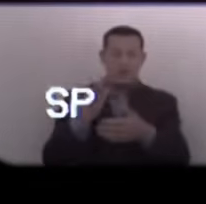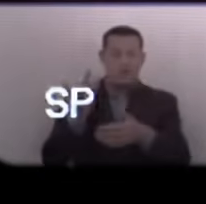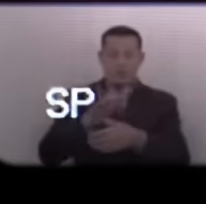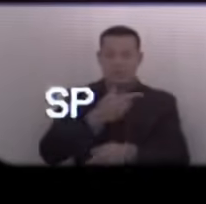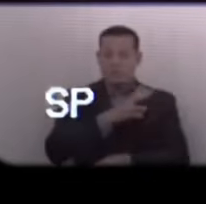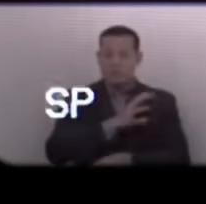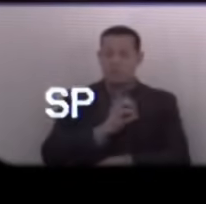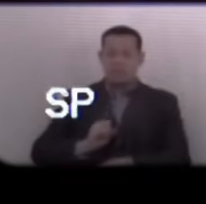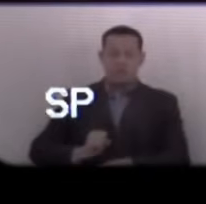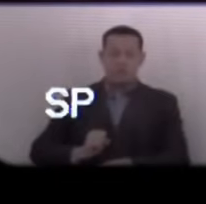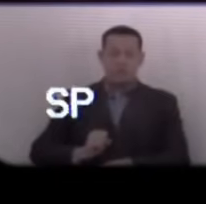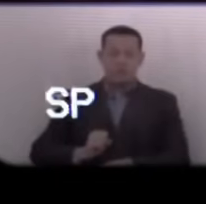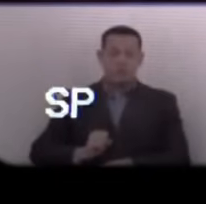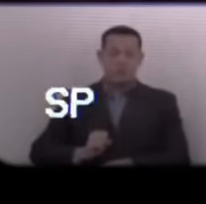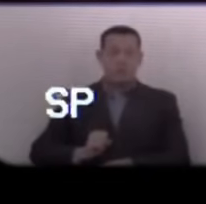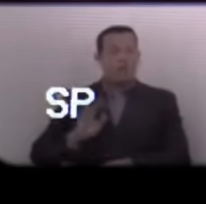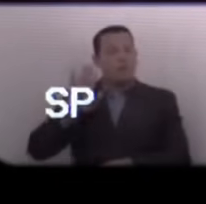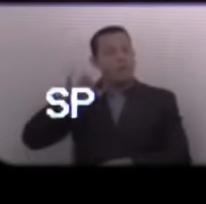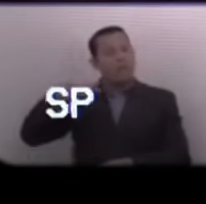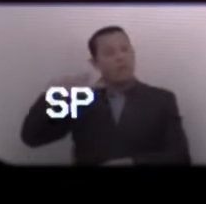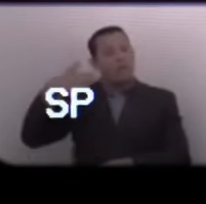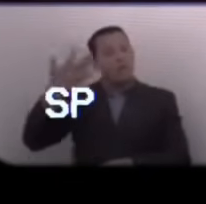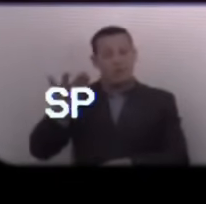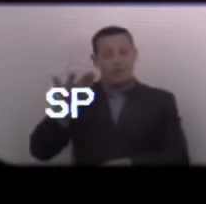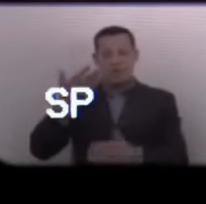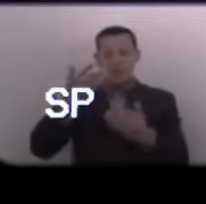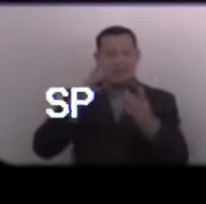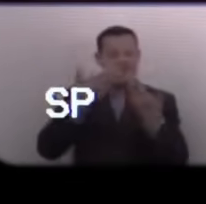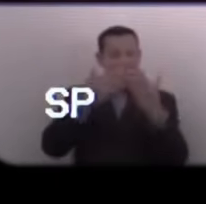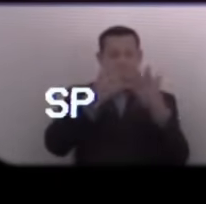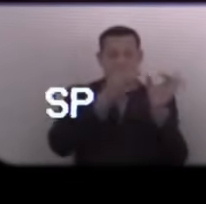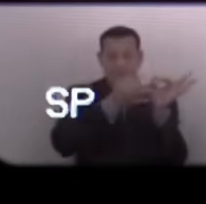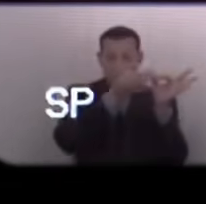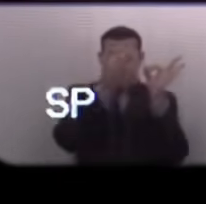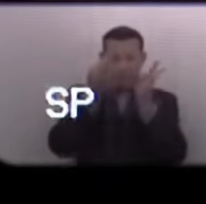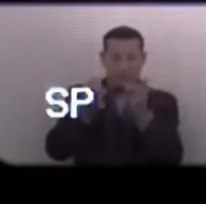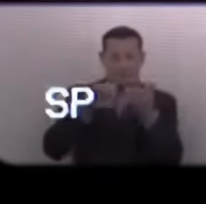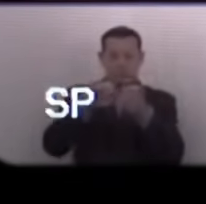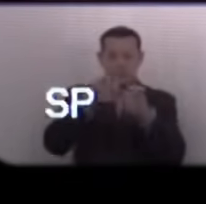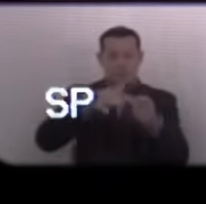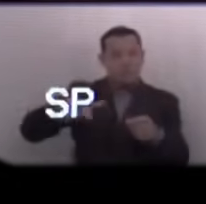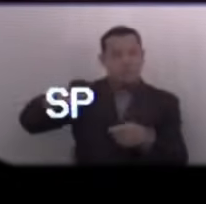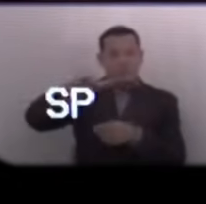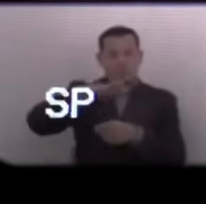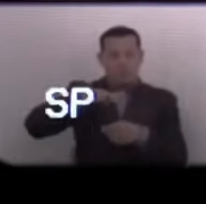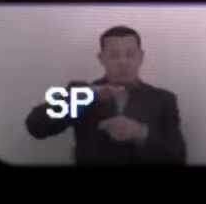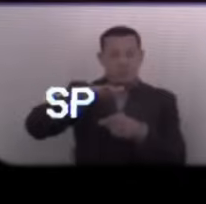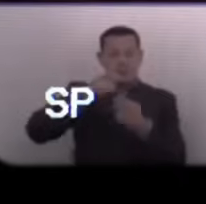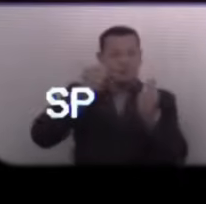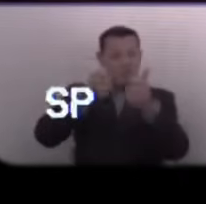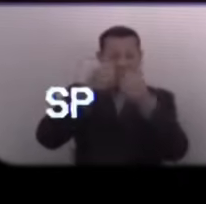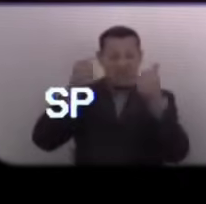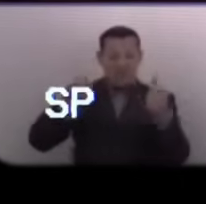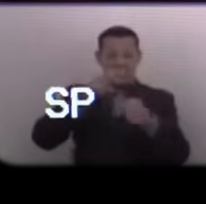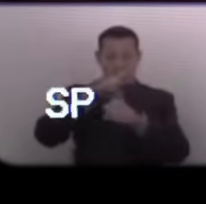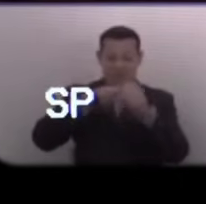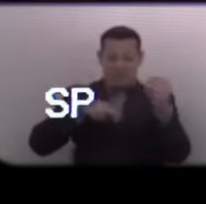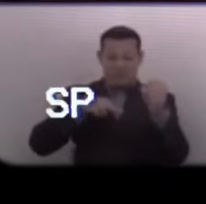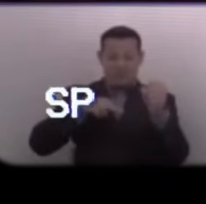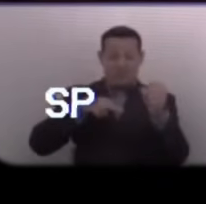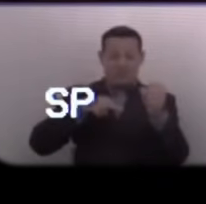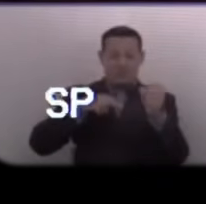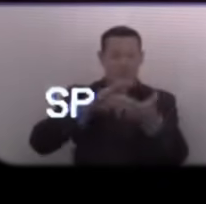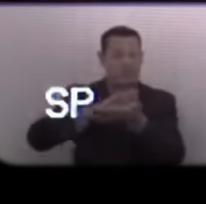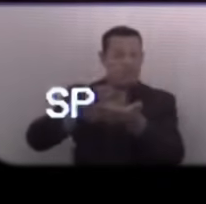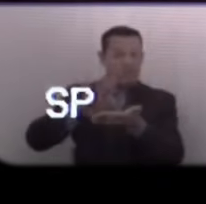los salvadoreños, luego de varias fases del Plan Control Territorial y varios millones de dólares después.